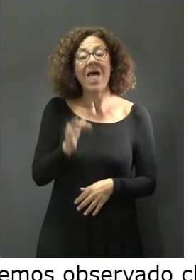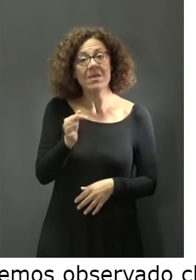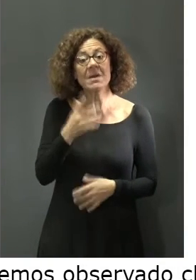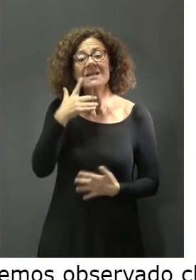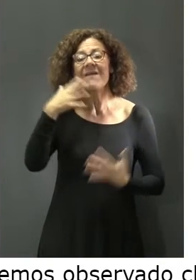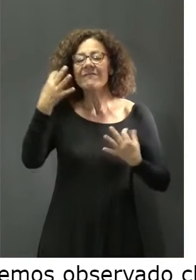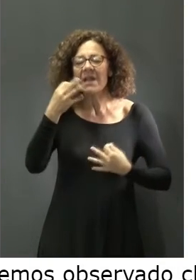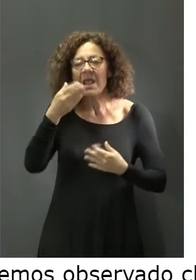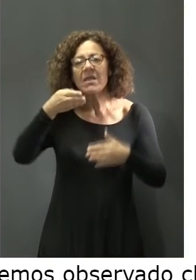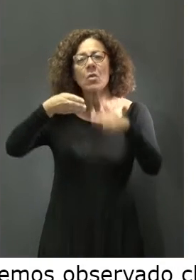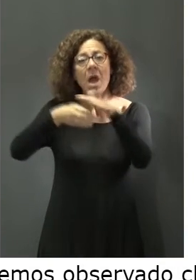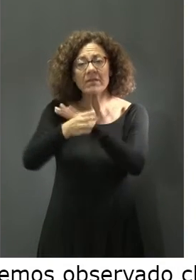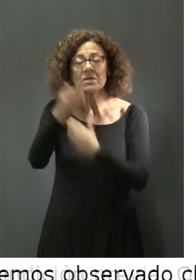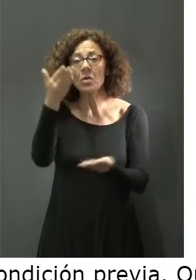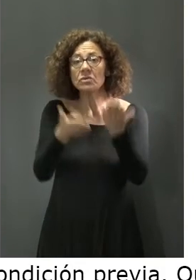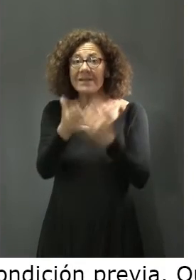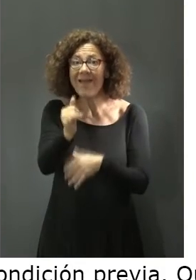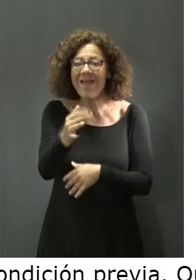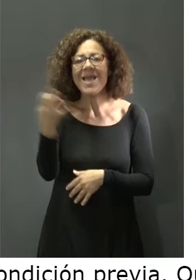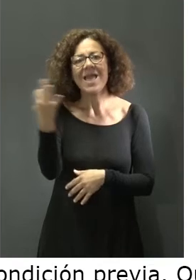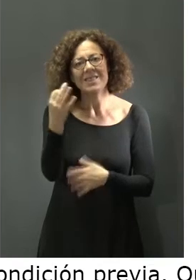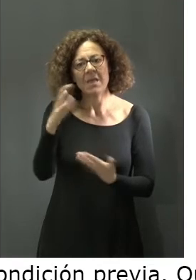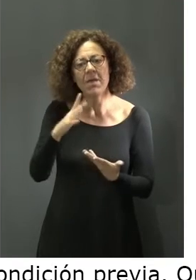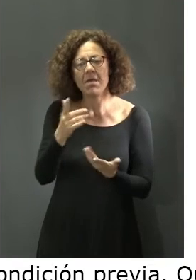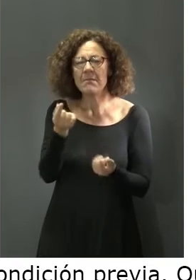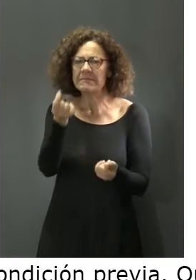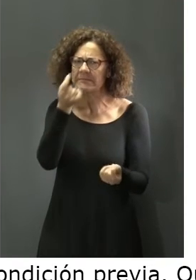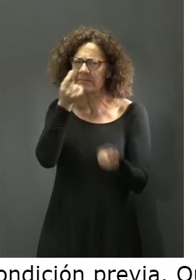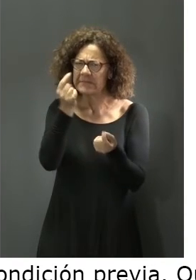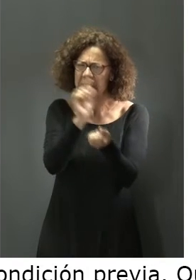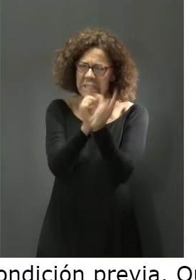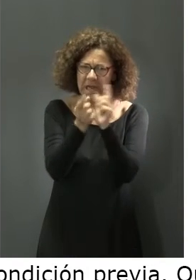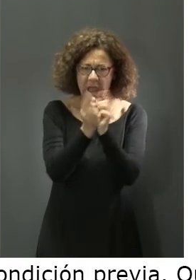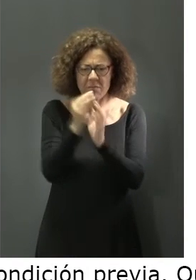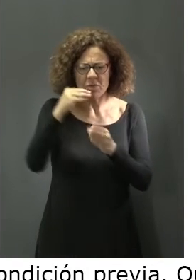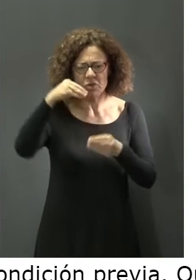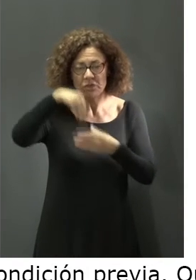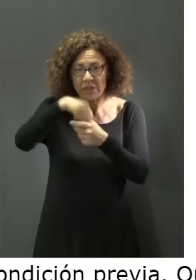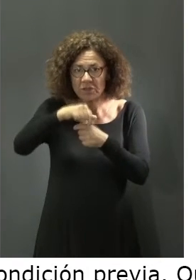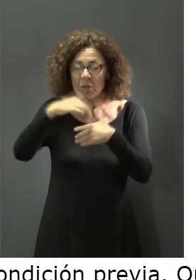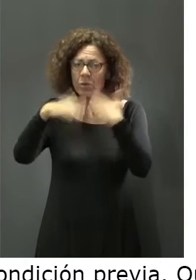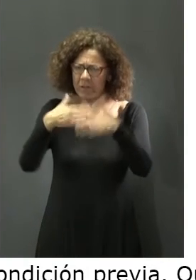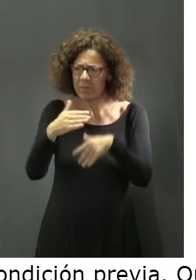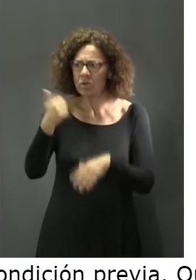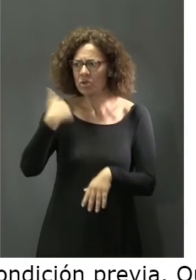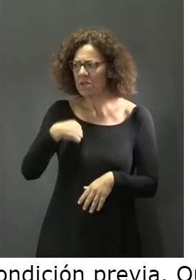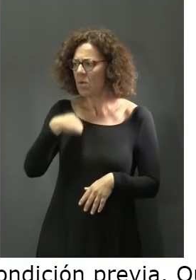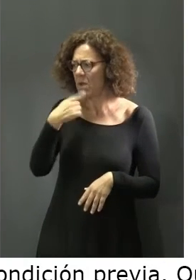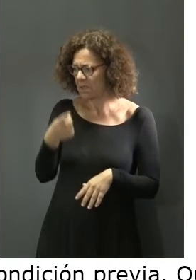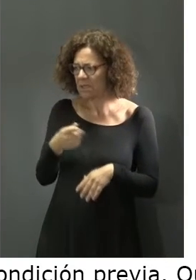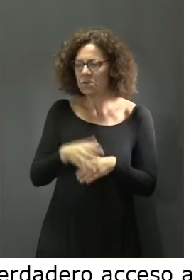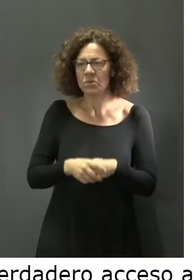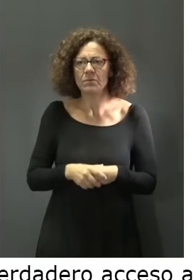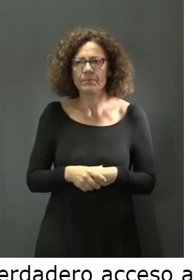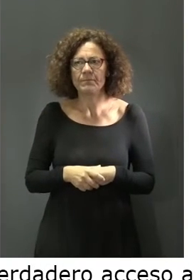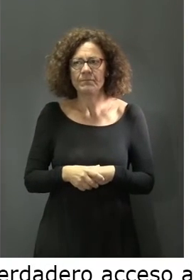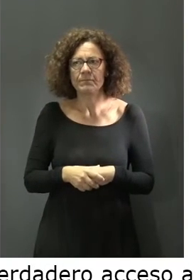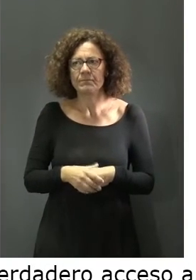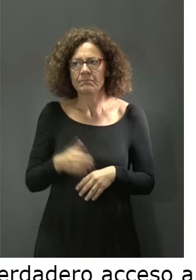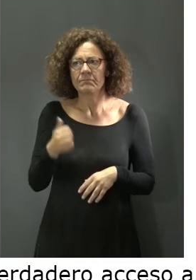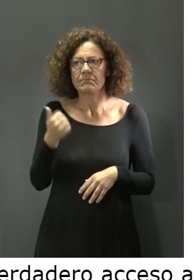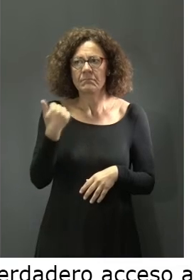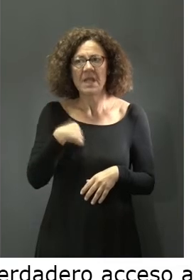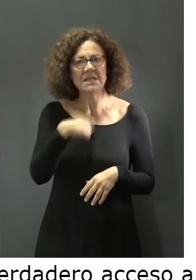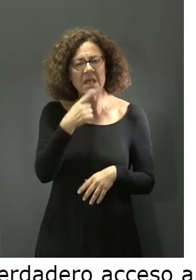a la justicia, tiene que haber ajustes del procedimiento. Esto ya lo ha dicho, se ha dicho